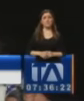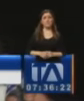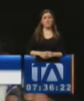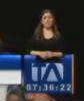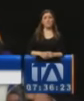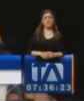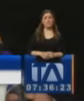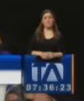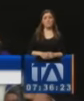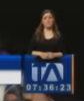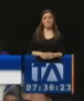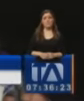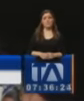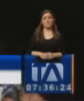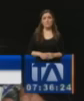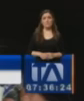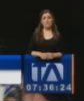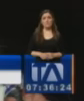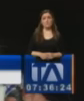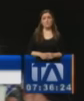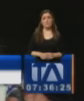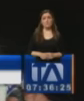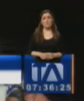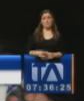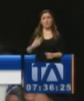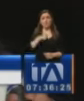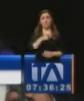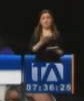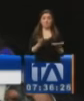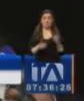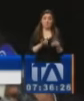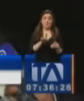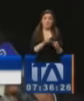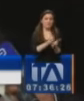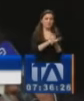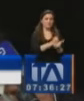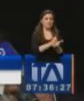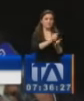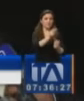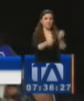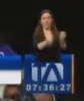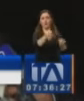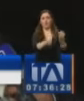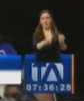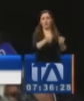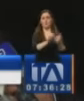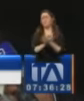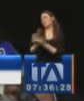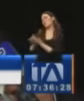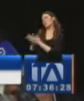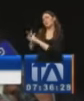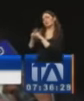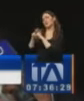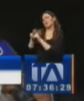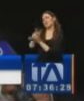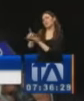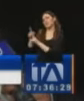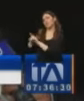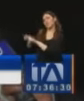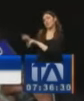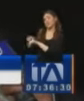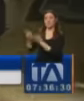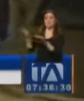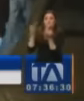y no sabemos muchas veces nosotros por intentar ayudar a choferes o a personas que se les da los vehículos y en realidad no se sabe qué